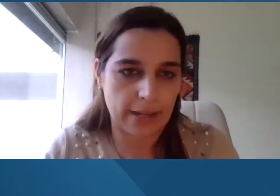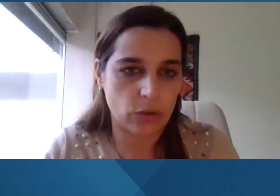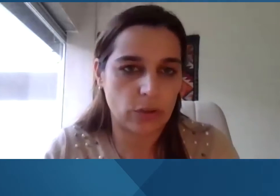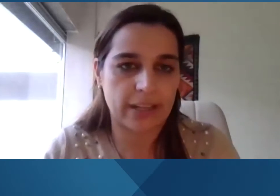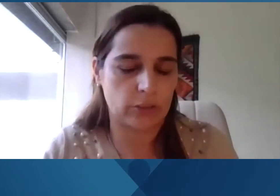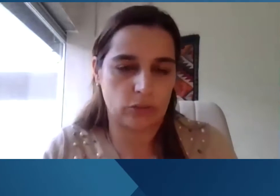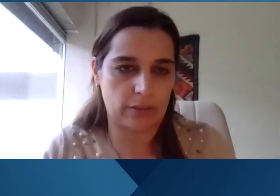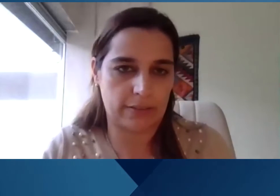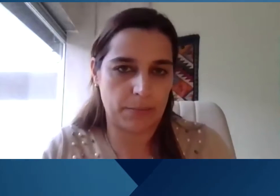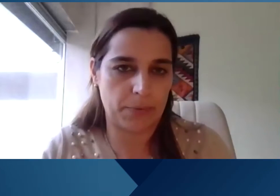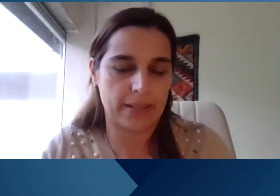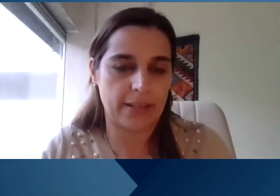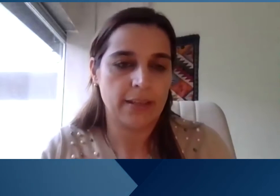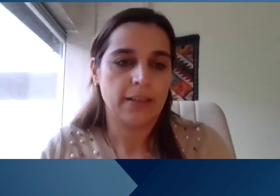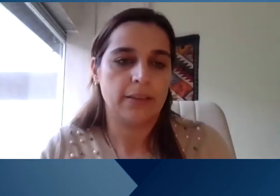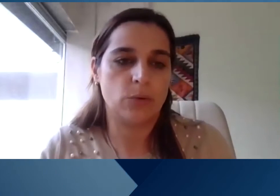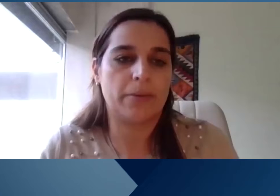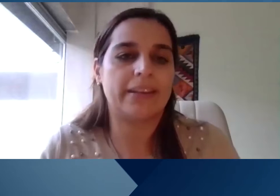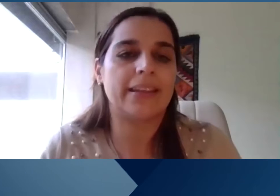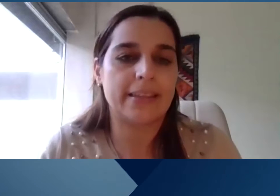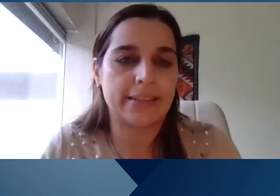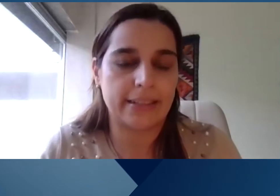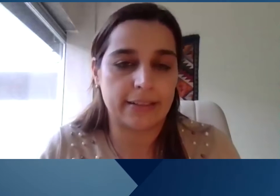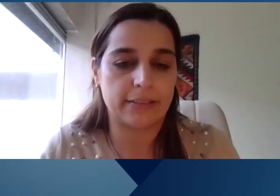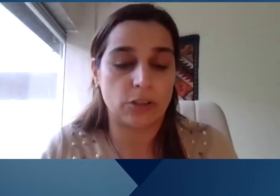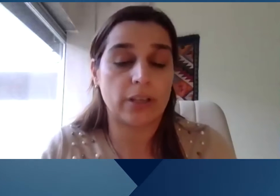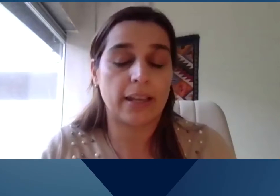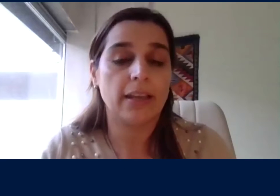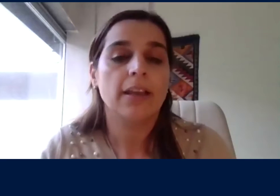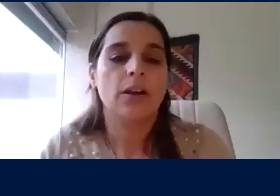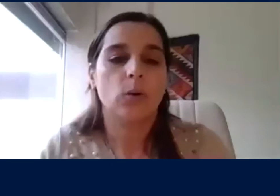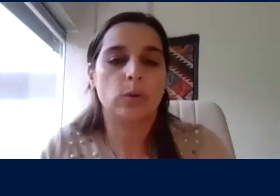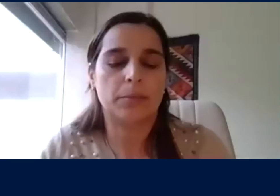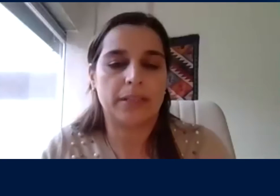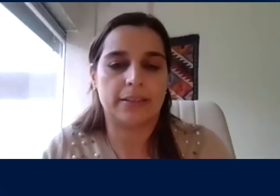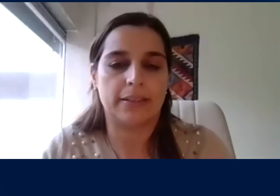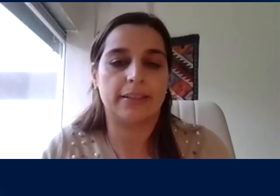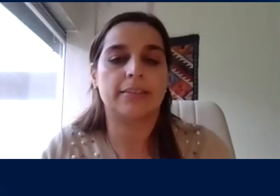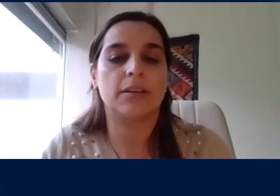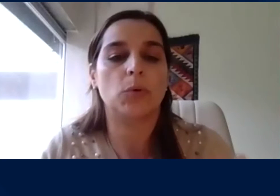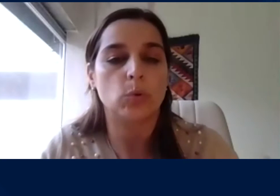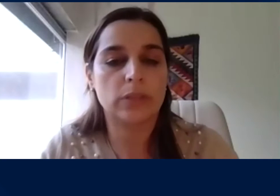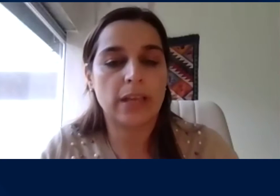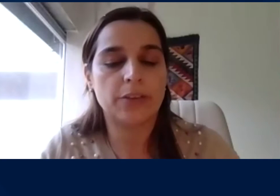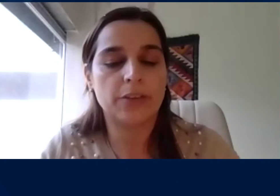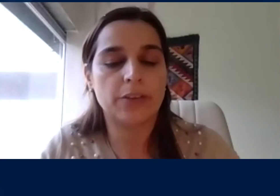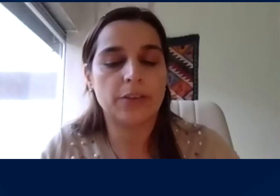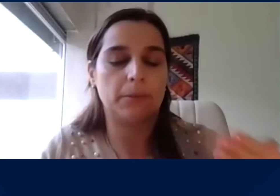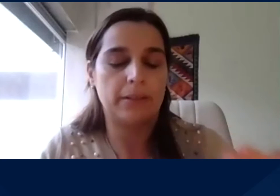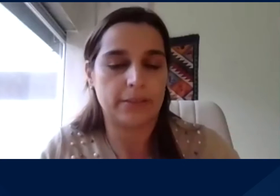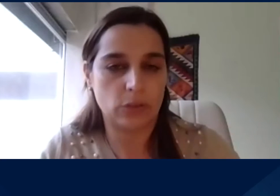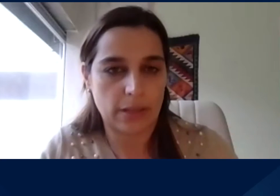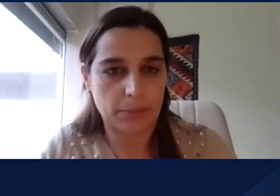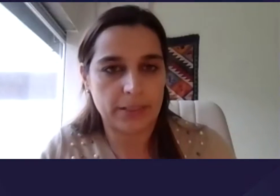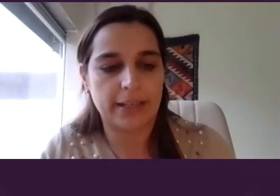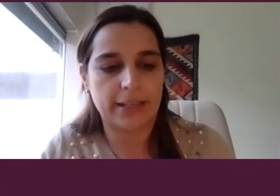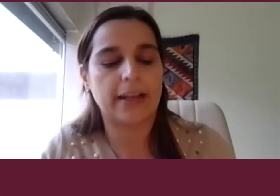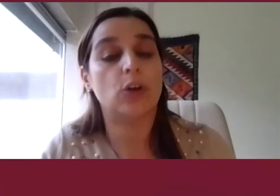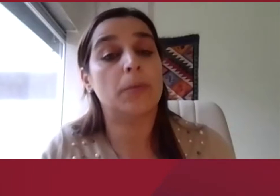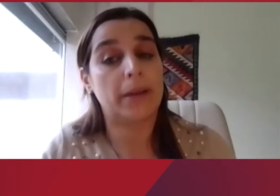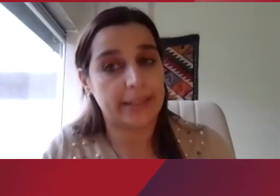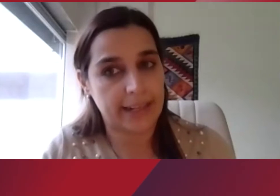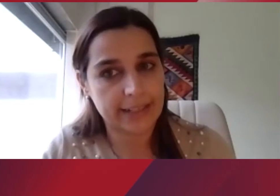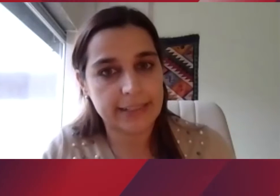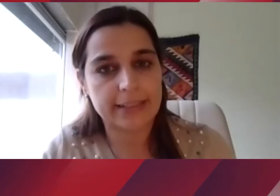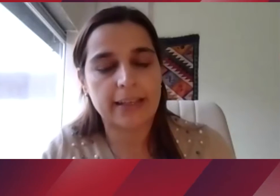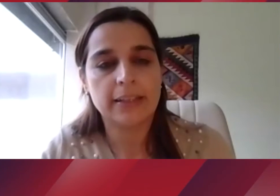al trabajador a que esto se desempeñe de una manera distinta, sino que justamente tiene que ser voluntario, tiene que estar establecido también en el